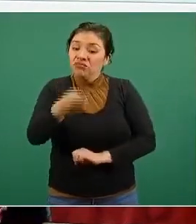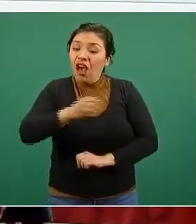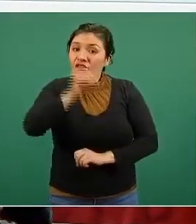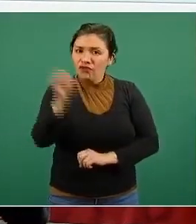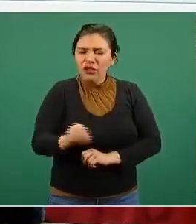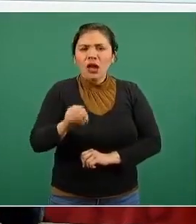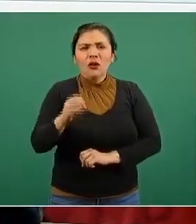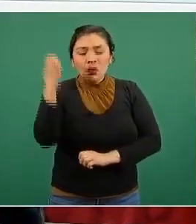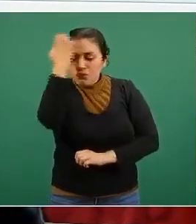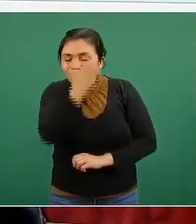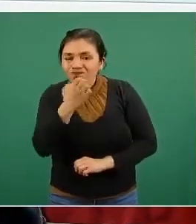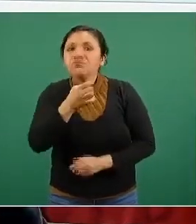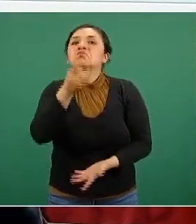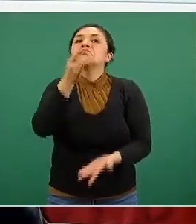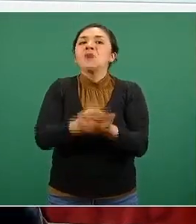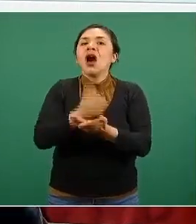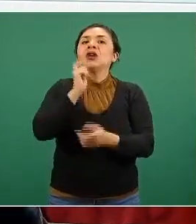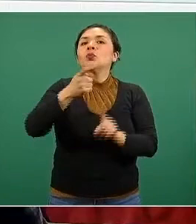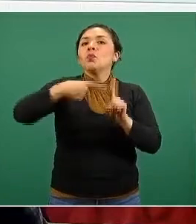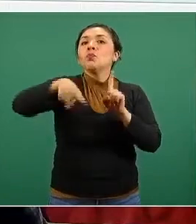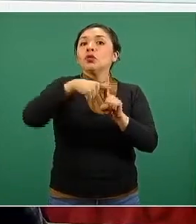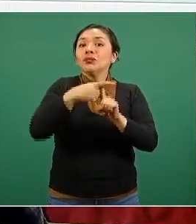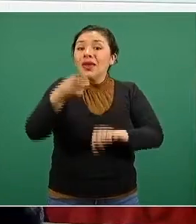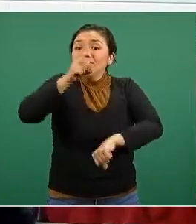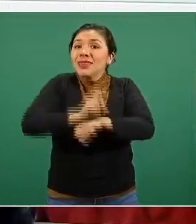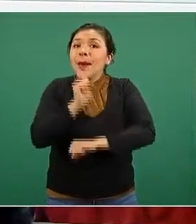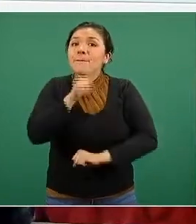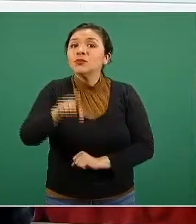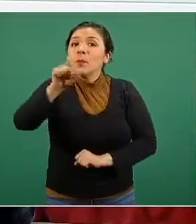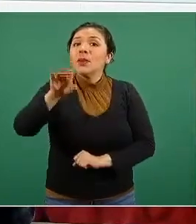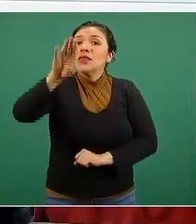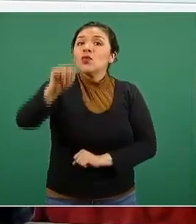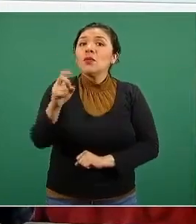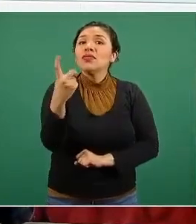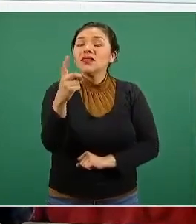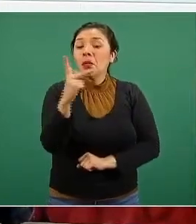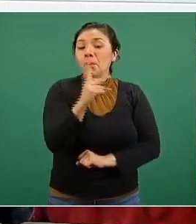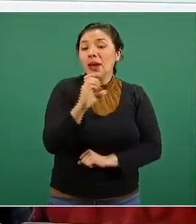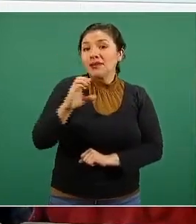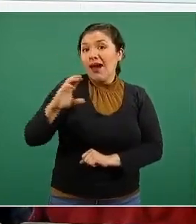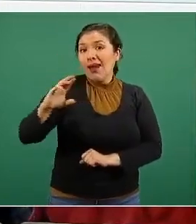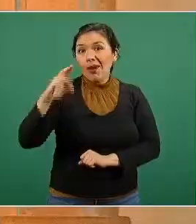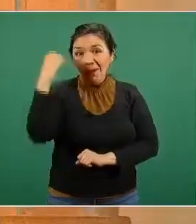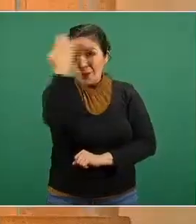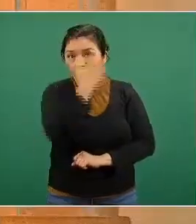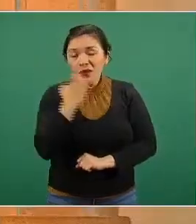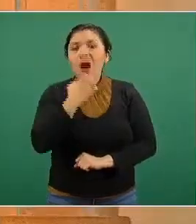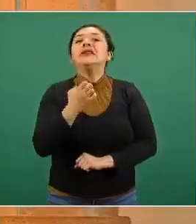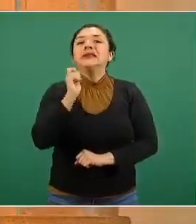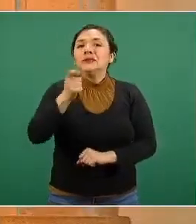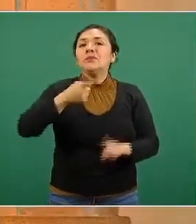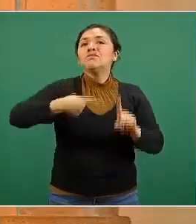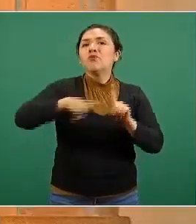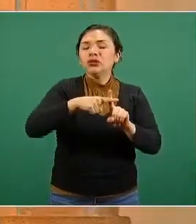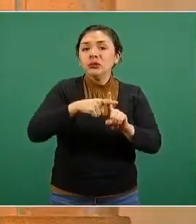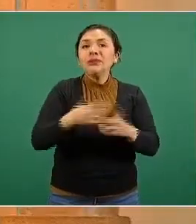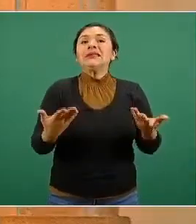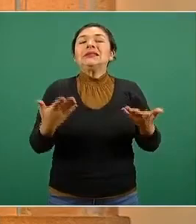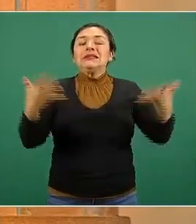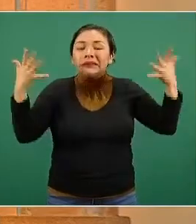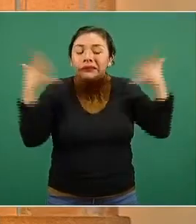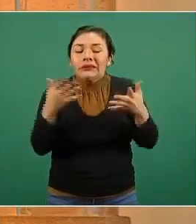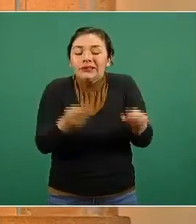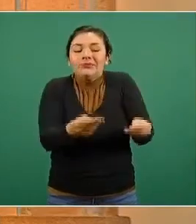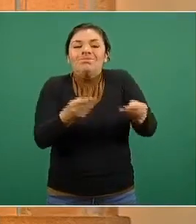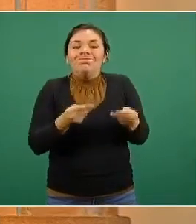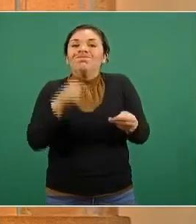salió positiva ese 29 de diciembre por PCR. Ante el conocimiento de dicho resultado, el cual, como